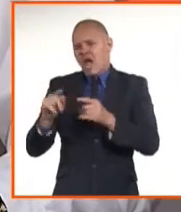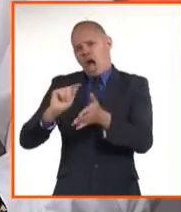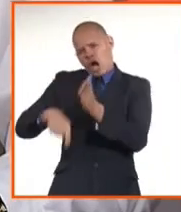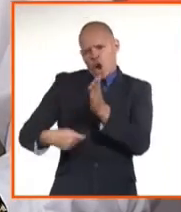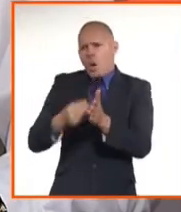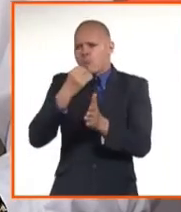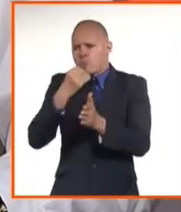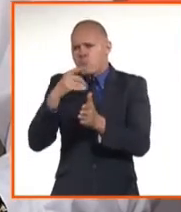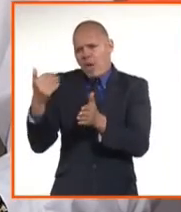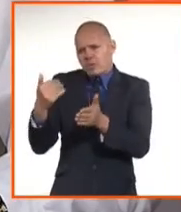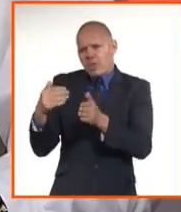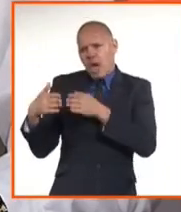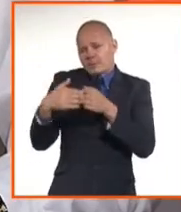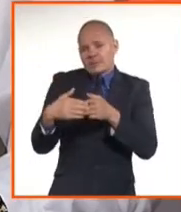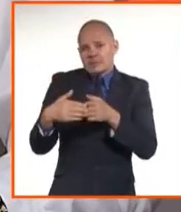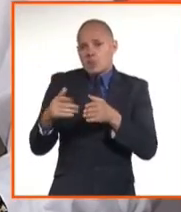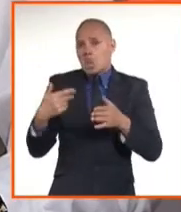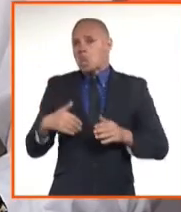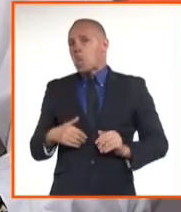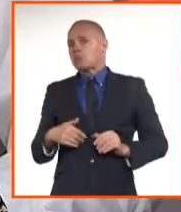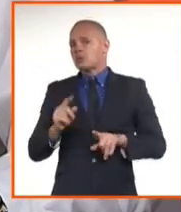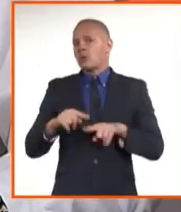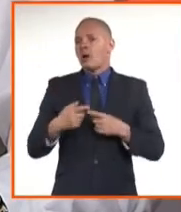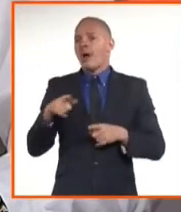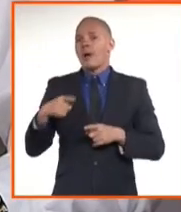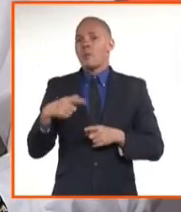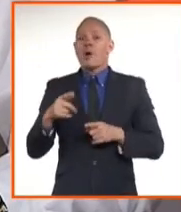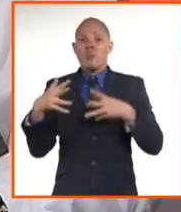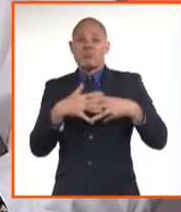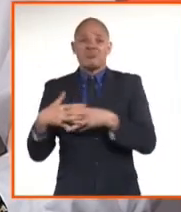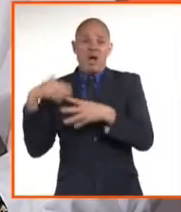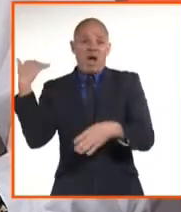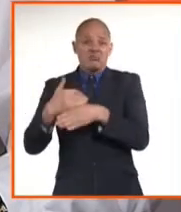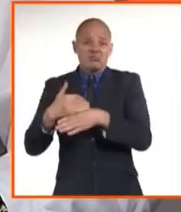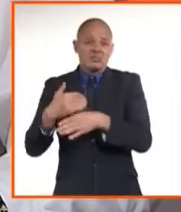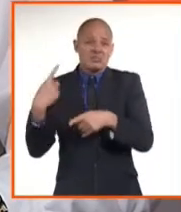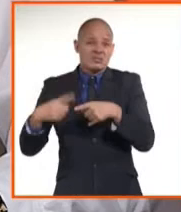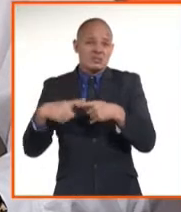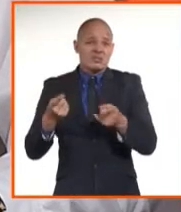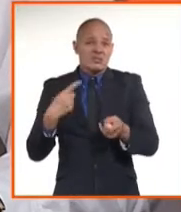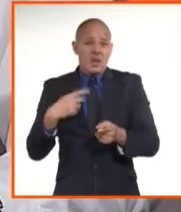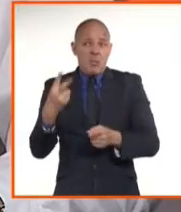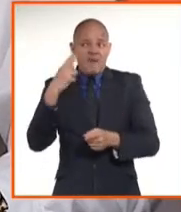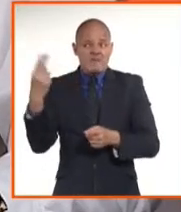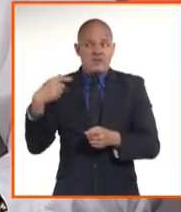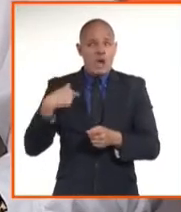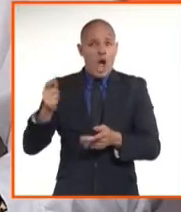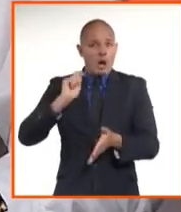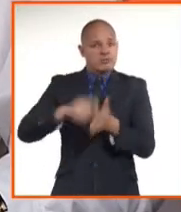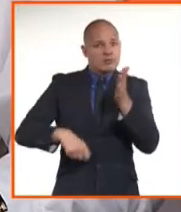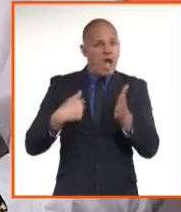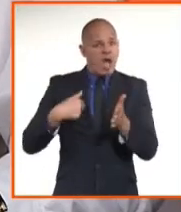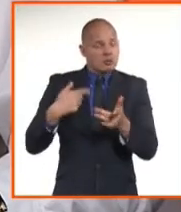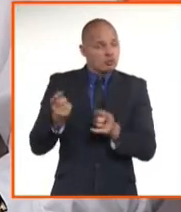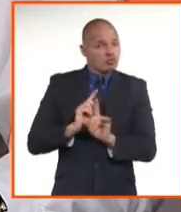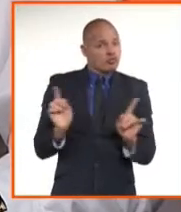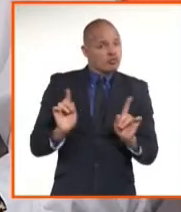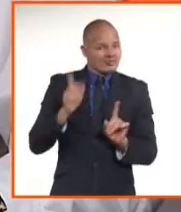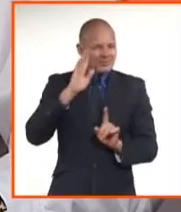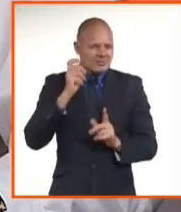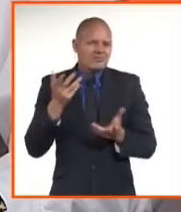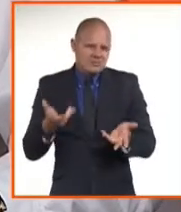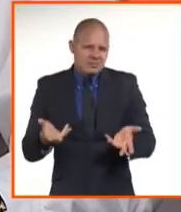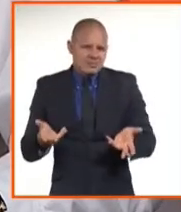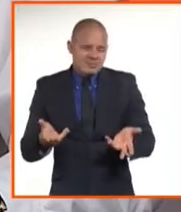eléctrico cubano realmente resulta costoso. En medio de la difícil situación económica